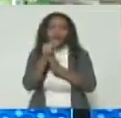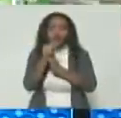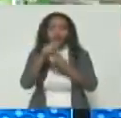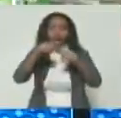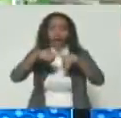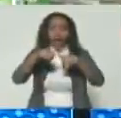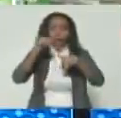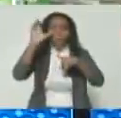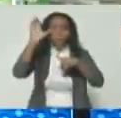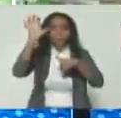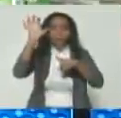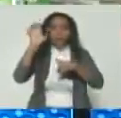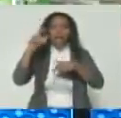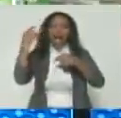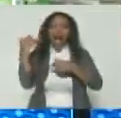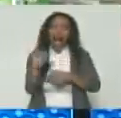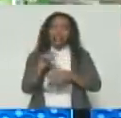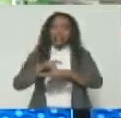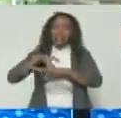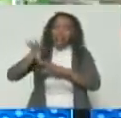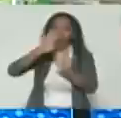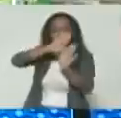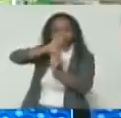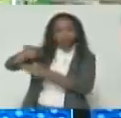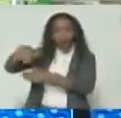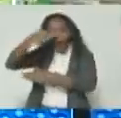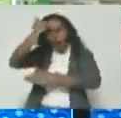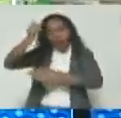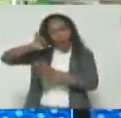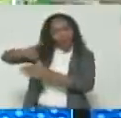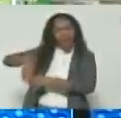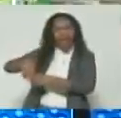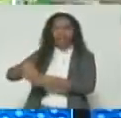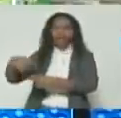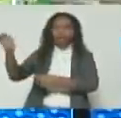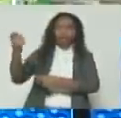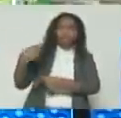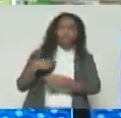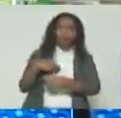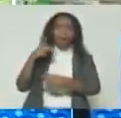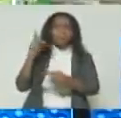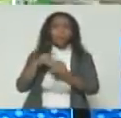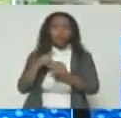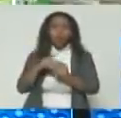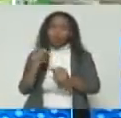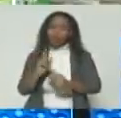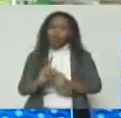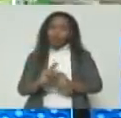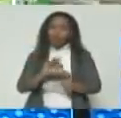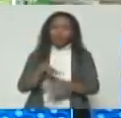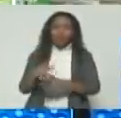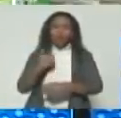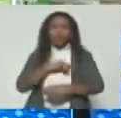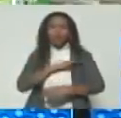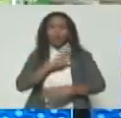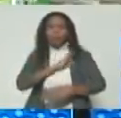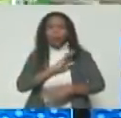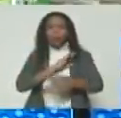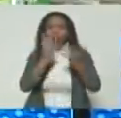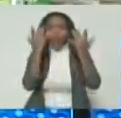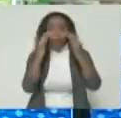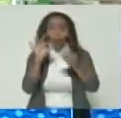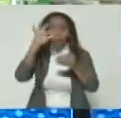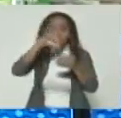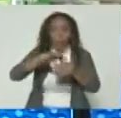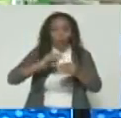país. Hay que dejar atrás el rentismo petrolero y con nuestras manos sembrar